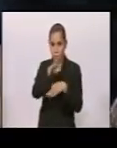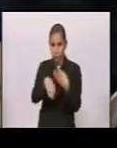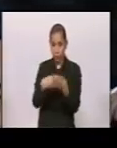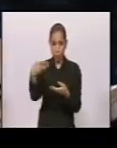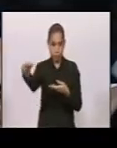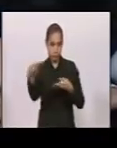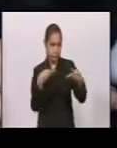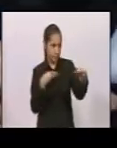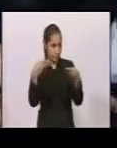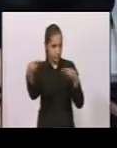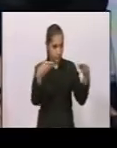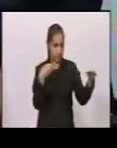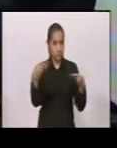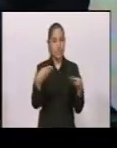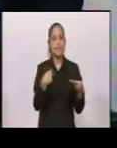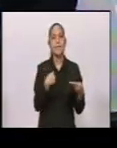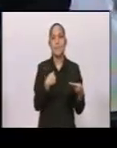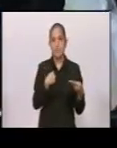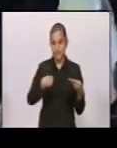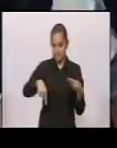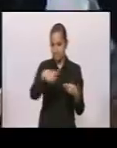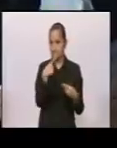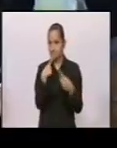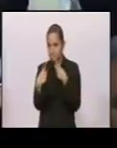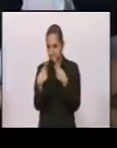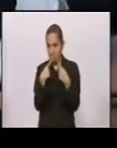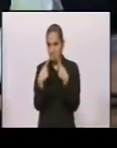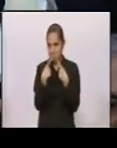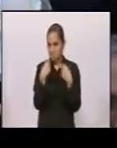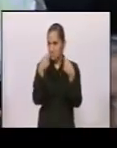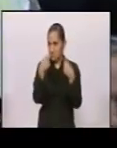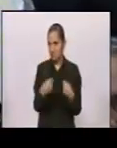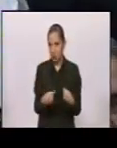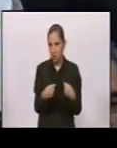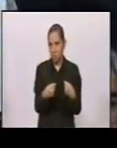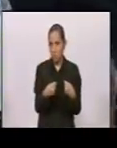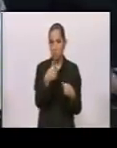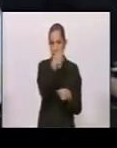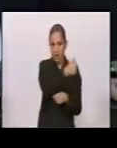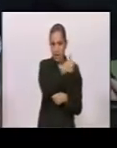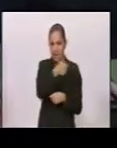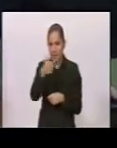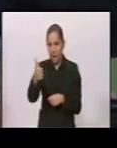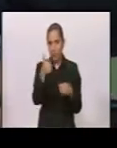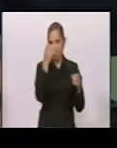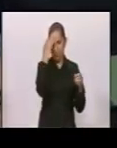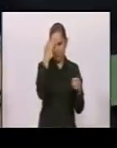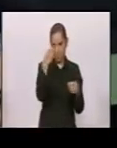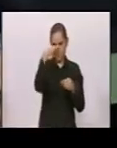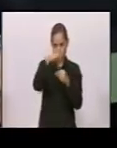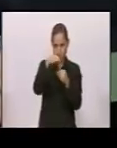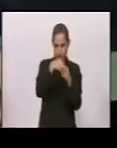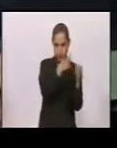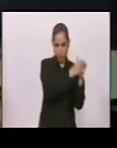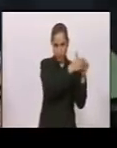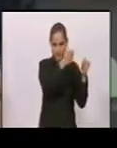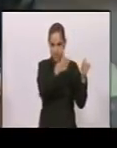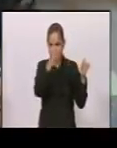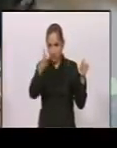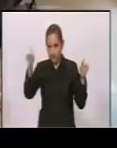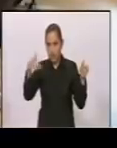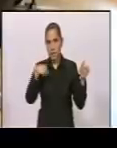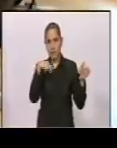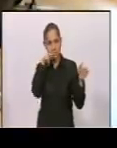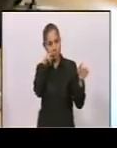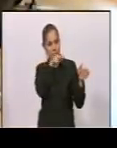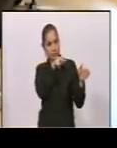partes, se garantizó, en cada una de las etapas del proceso electoral, la observancia